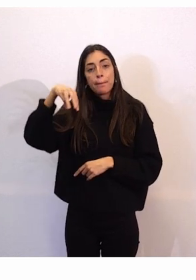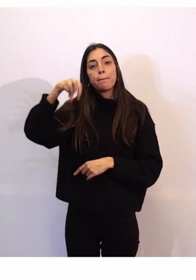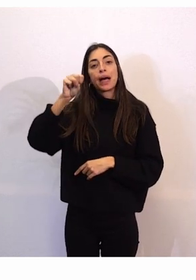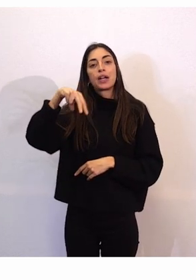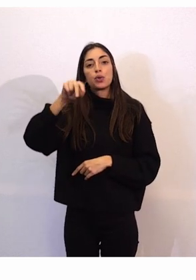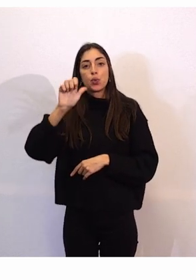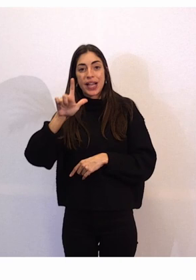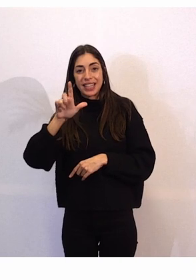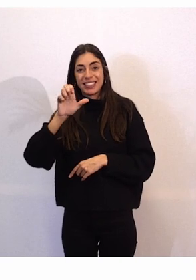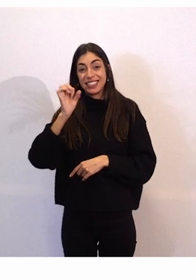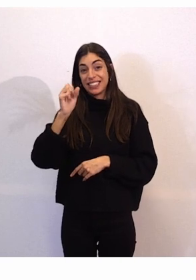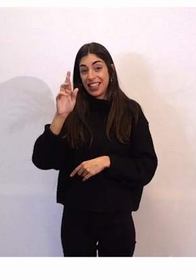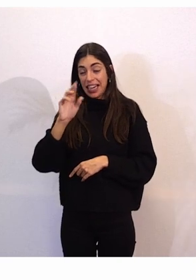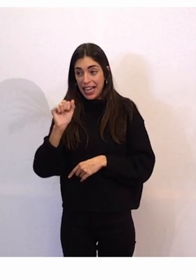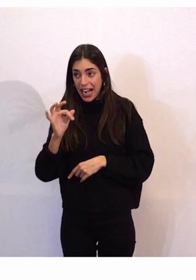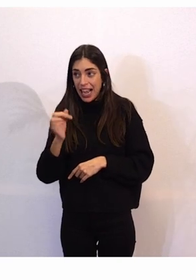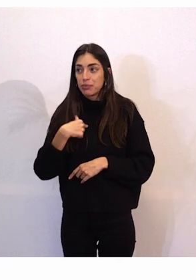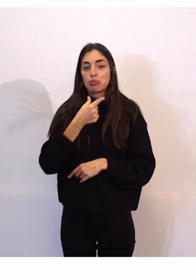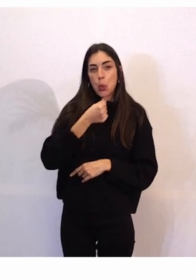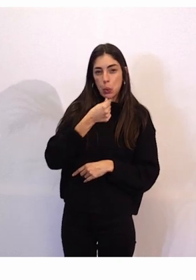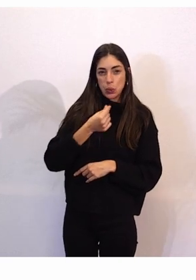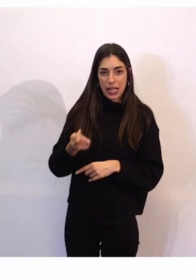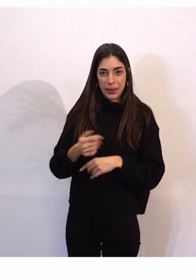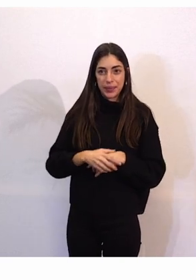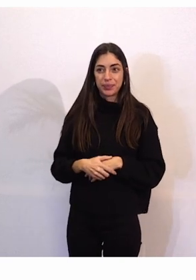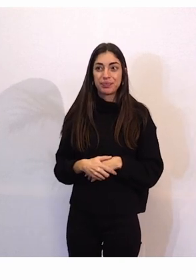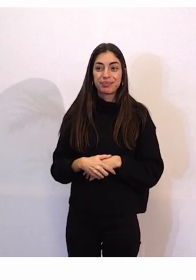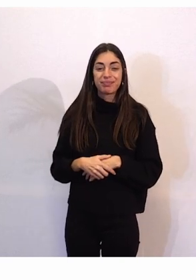años. Sí, Juan Manuel Serrat.